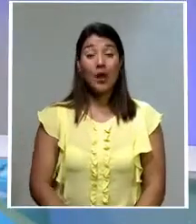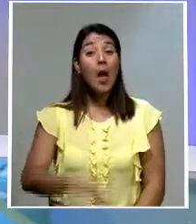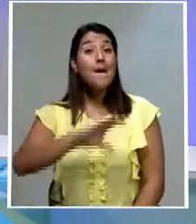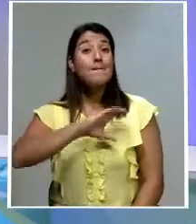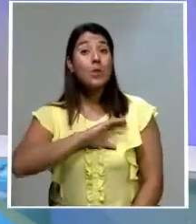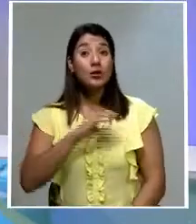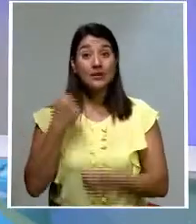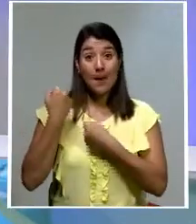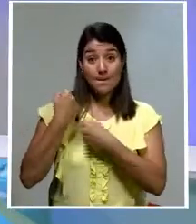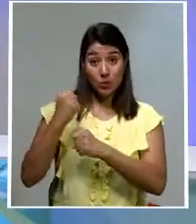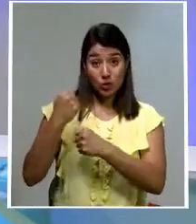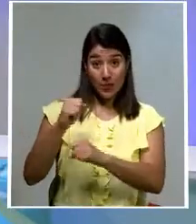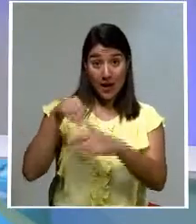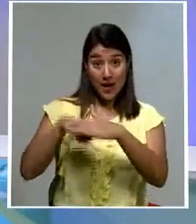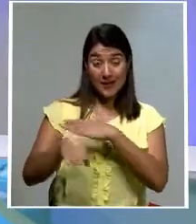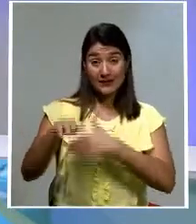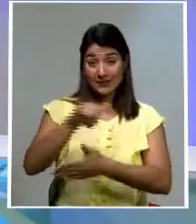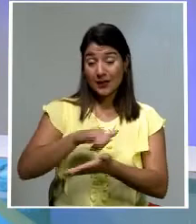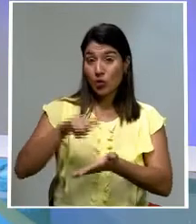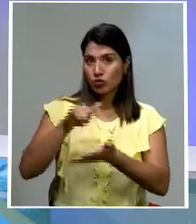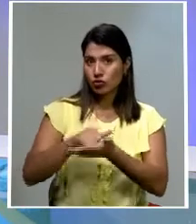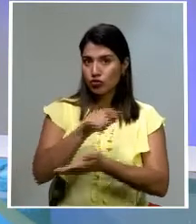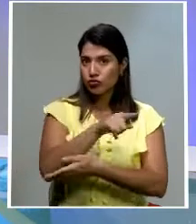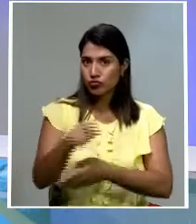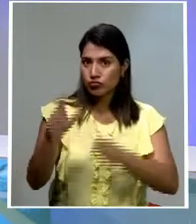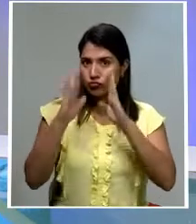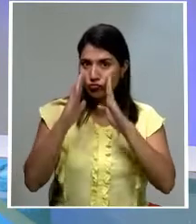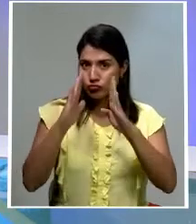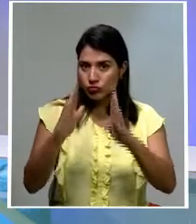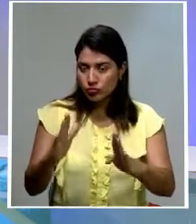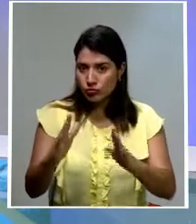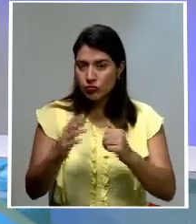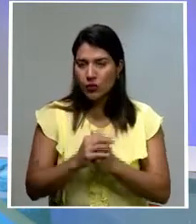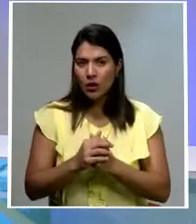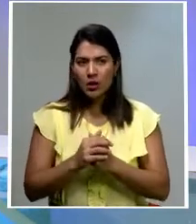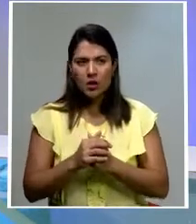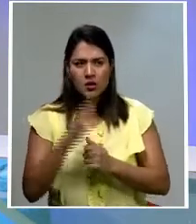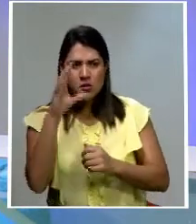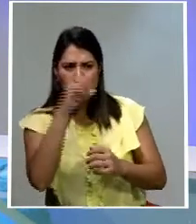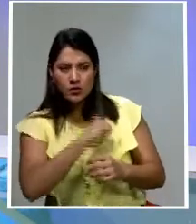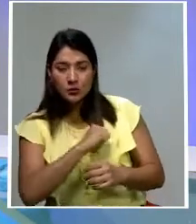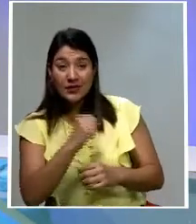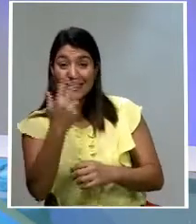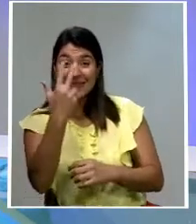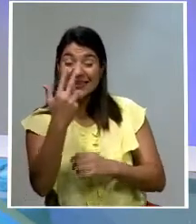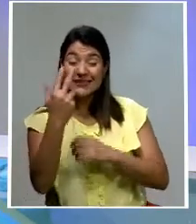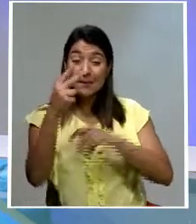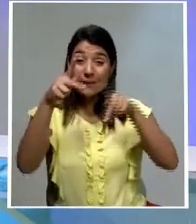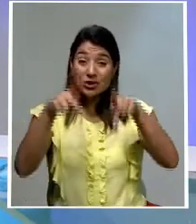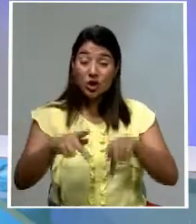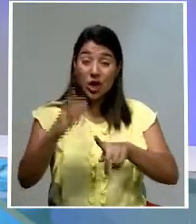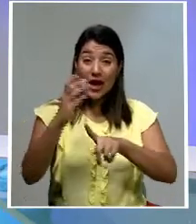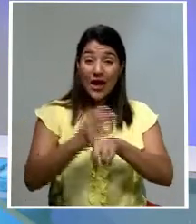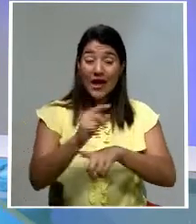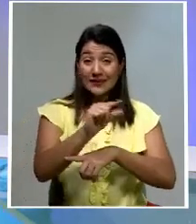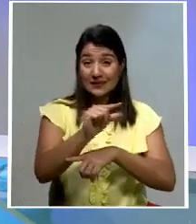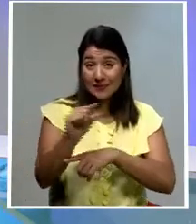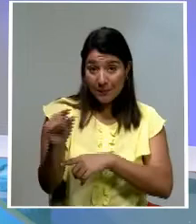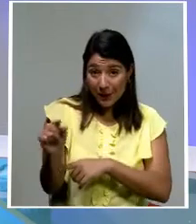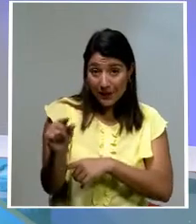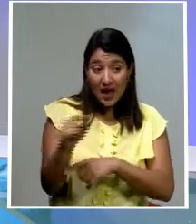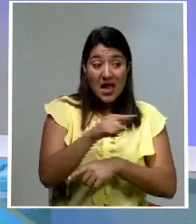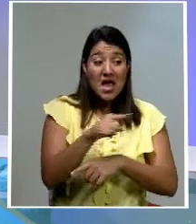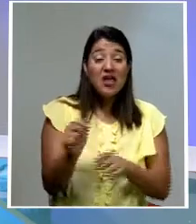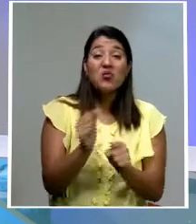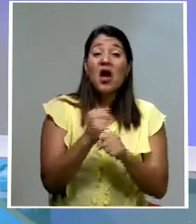Policía Municipal de San José, escuche bien, sorprende en promedio a 3 personas por semana que se encuentran